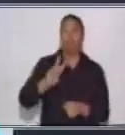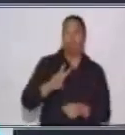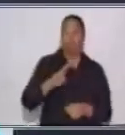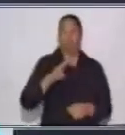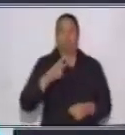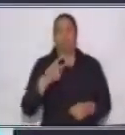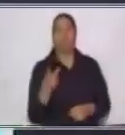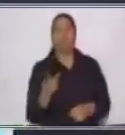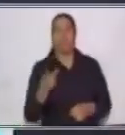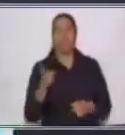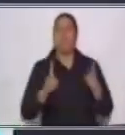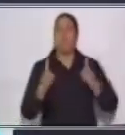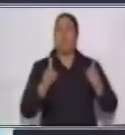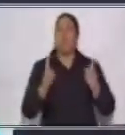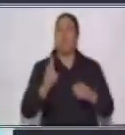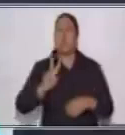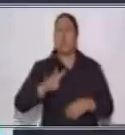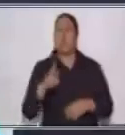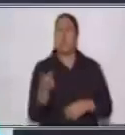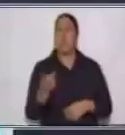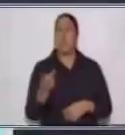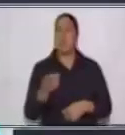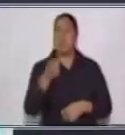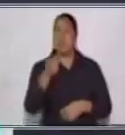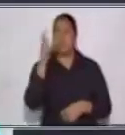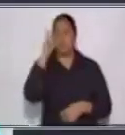En mi ecuación original, que era